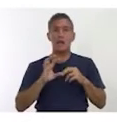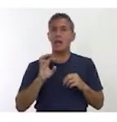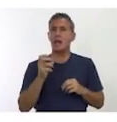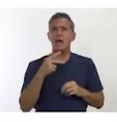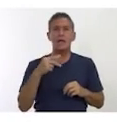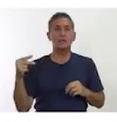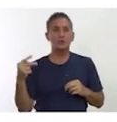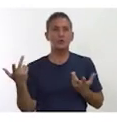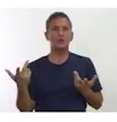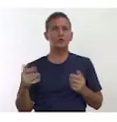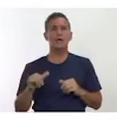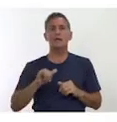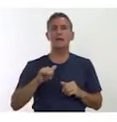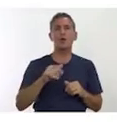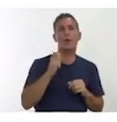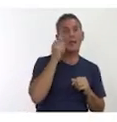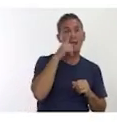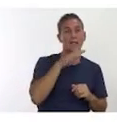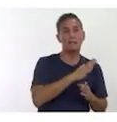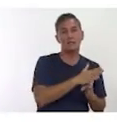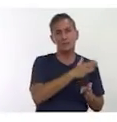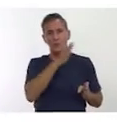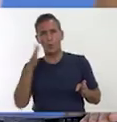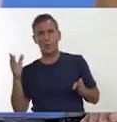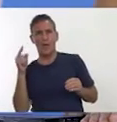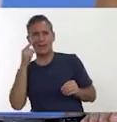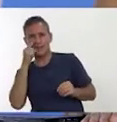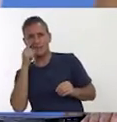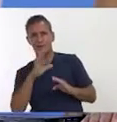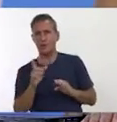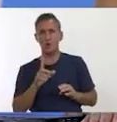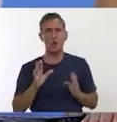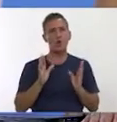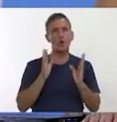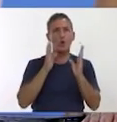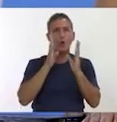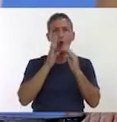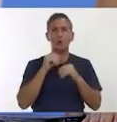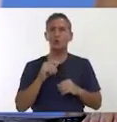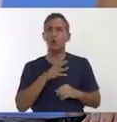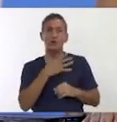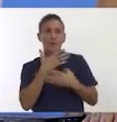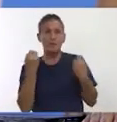el inicio hasta el final. No se pierde energía, solo se va